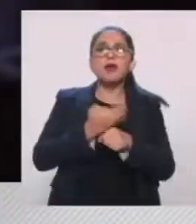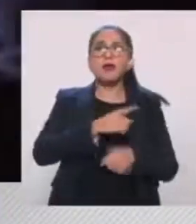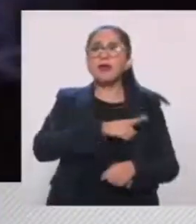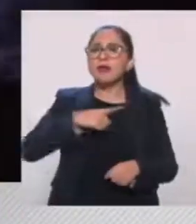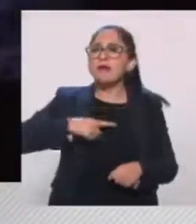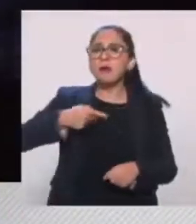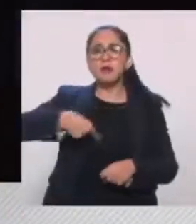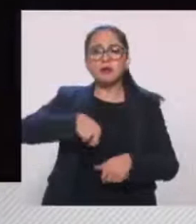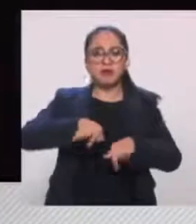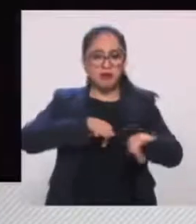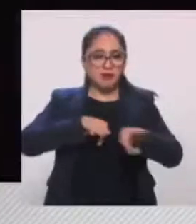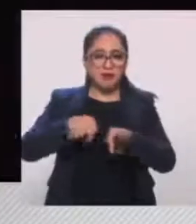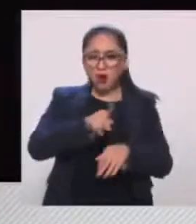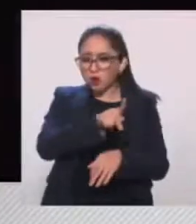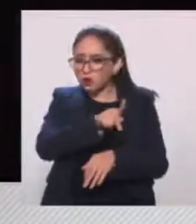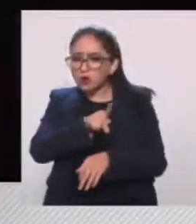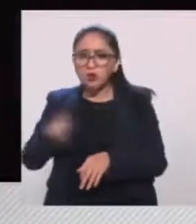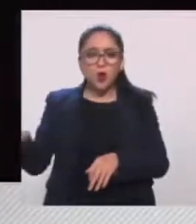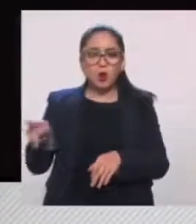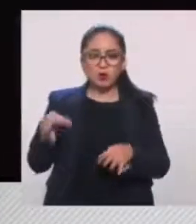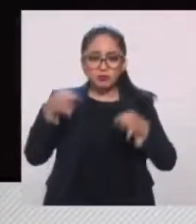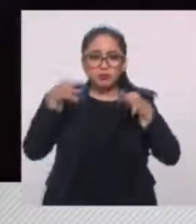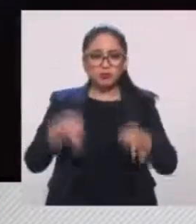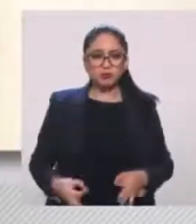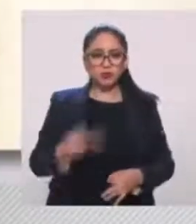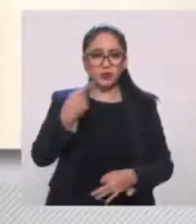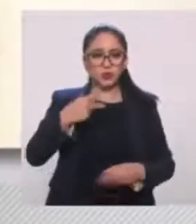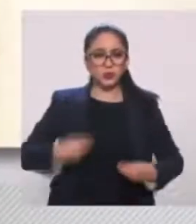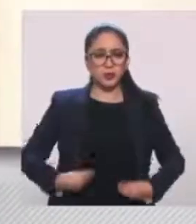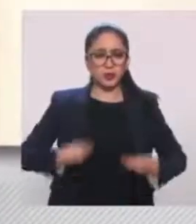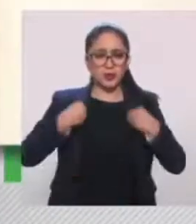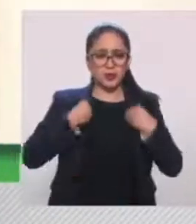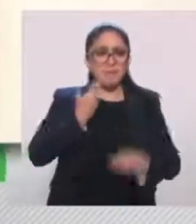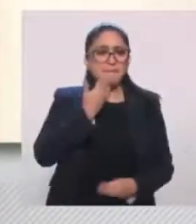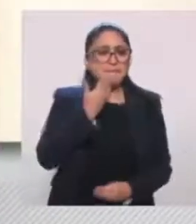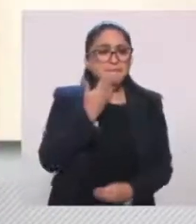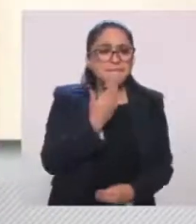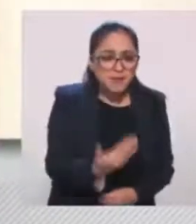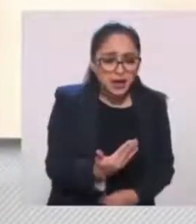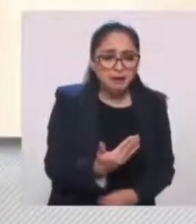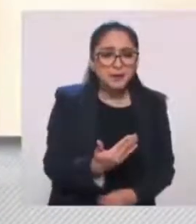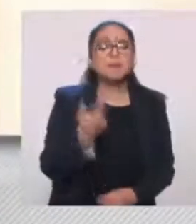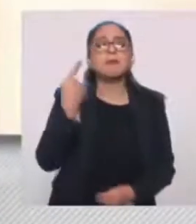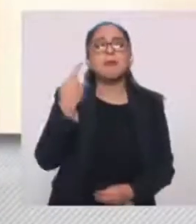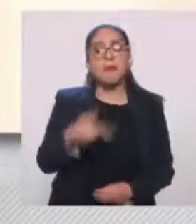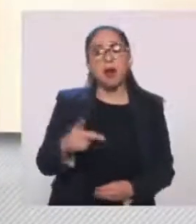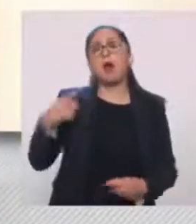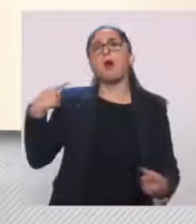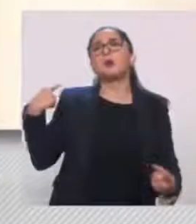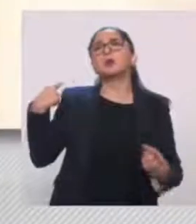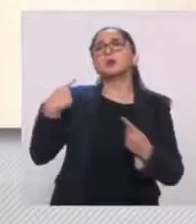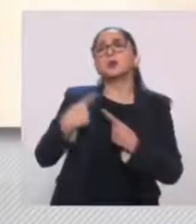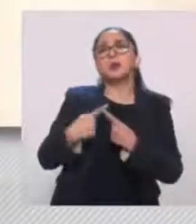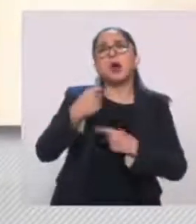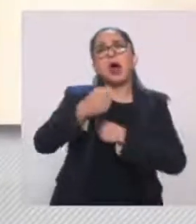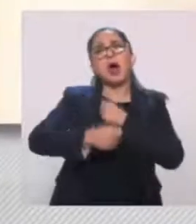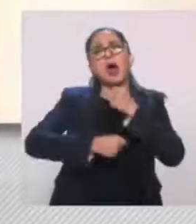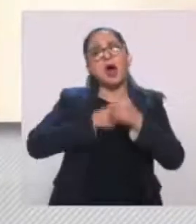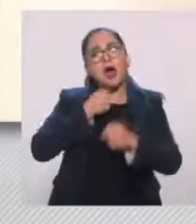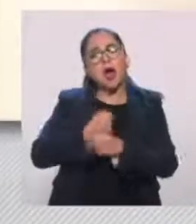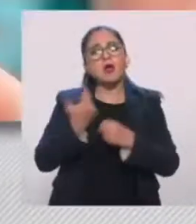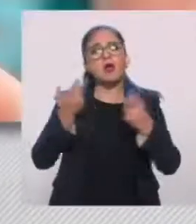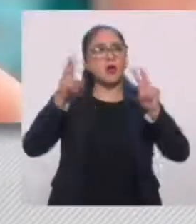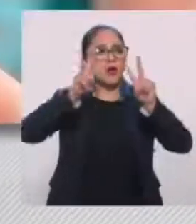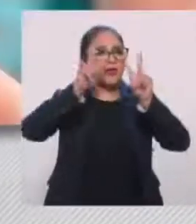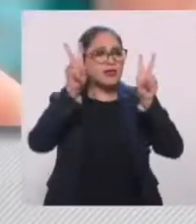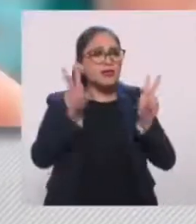actualmente, calidad de vida. Sí. Y algo que ha sucedido socialmente es que hace muchos años, cuando hablábamos de sexualidad,